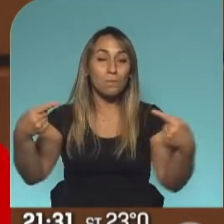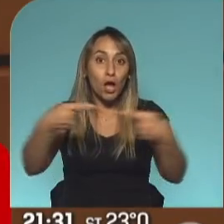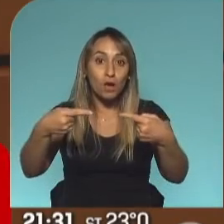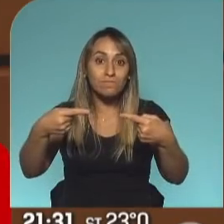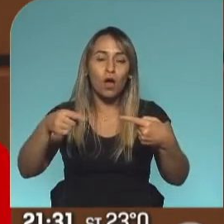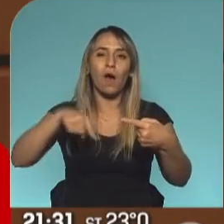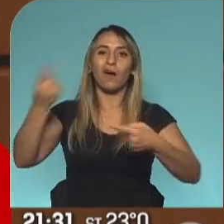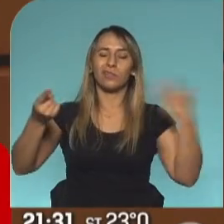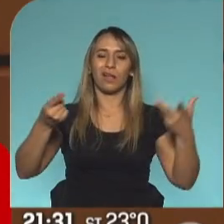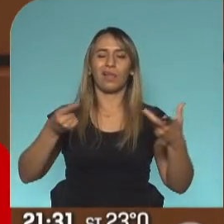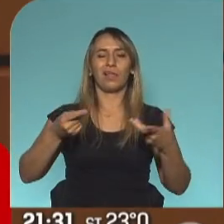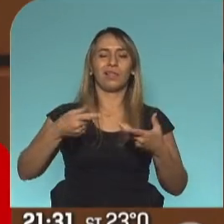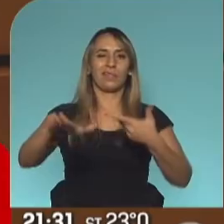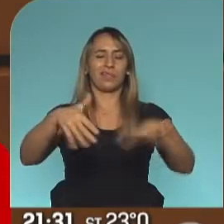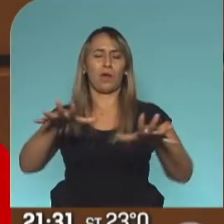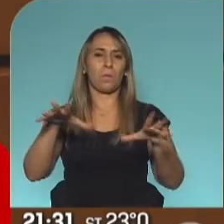los de afuera.